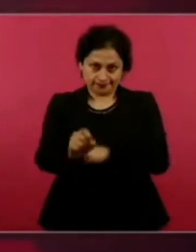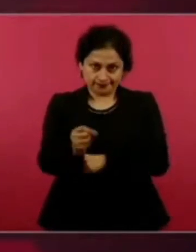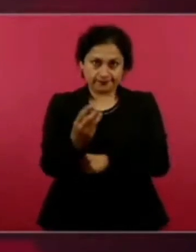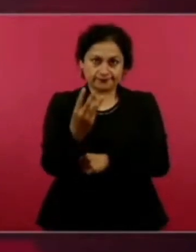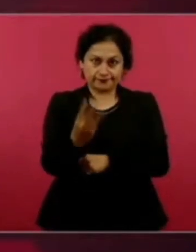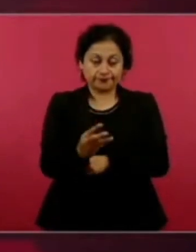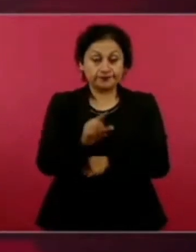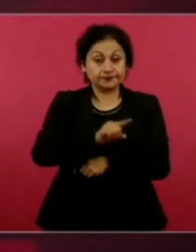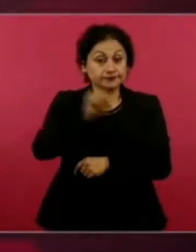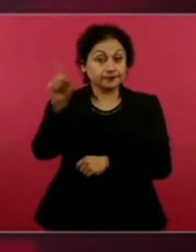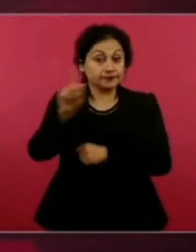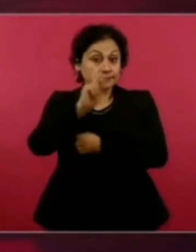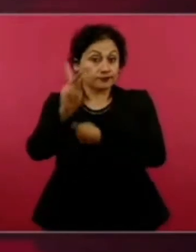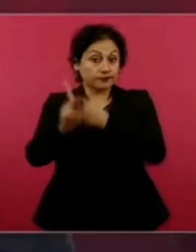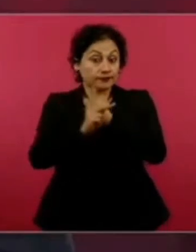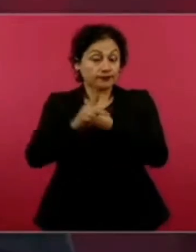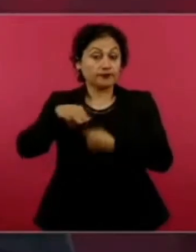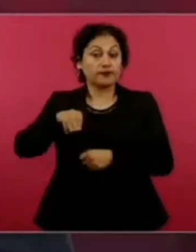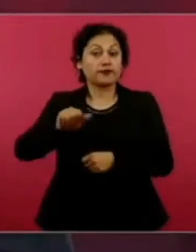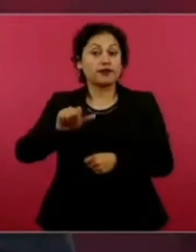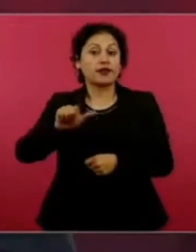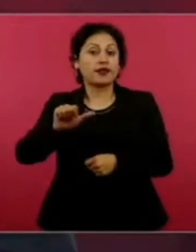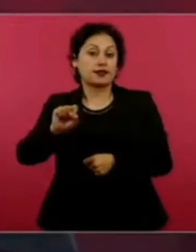en Malasia.